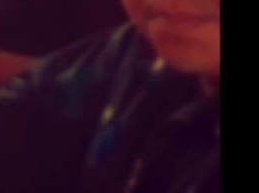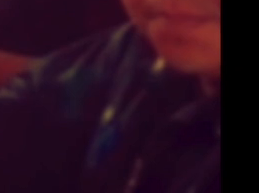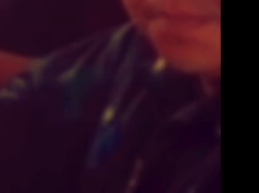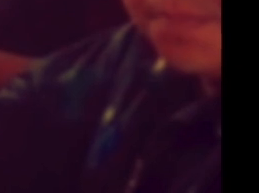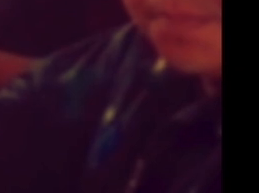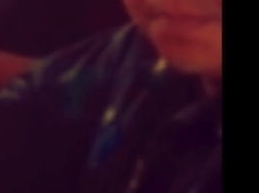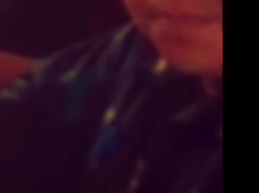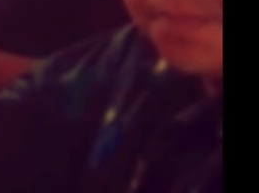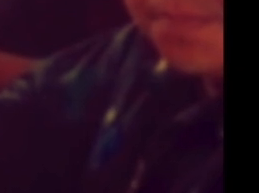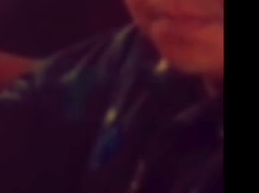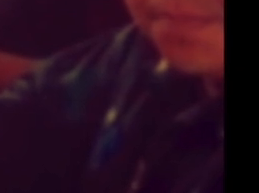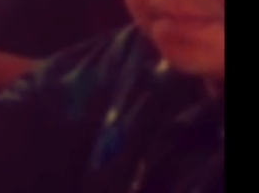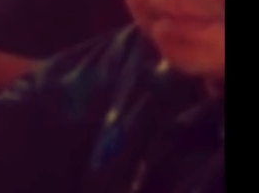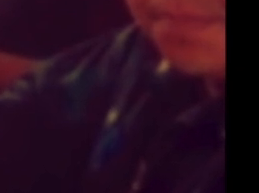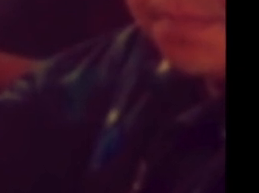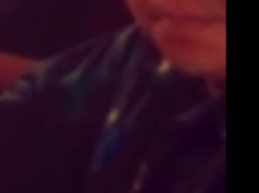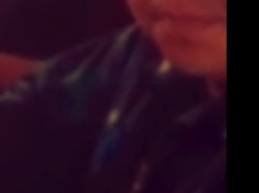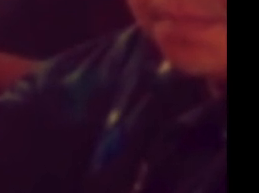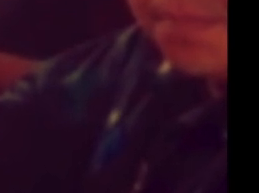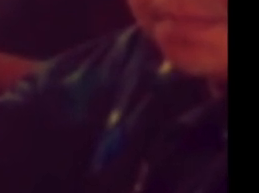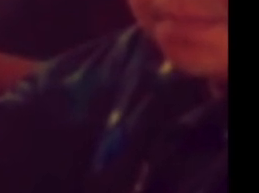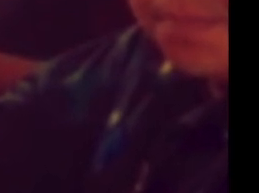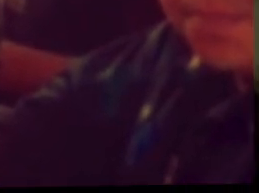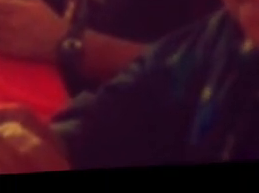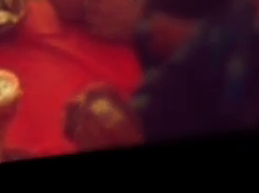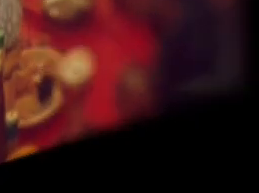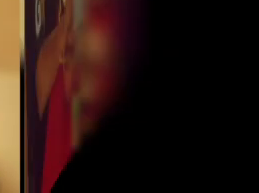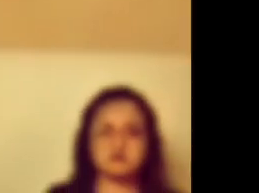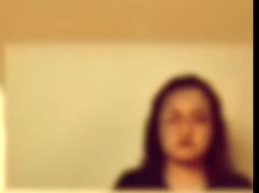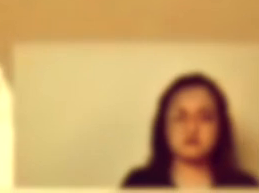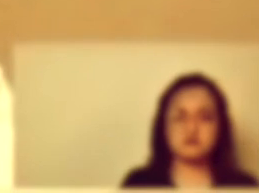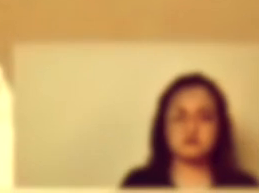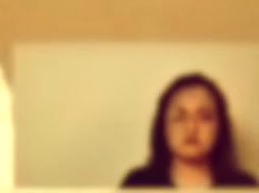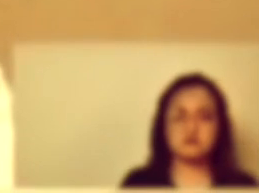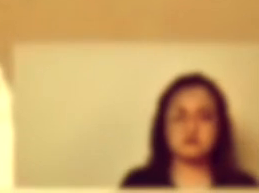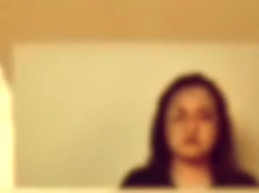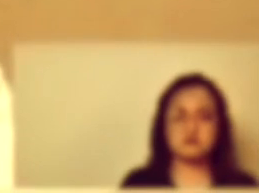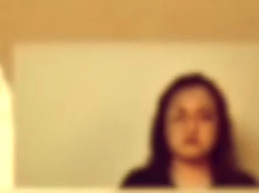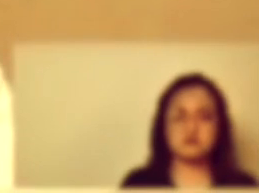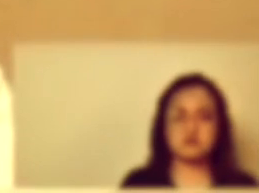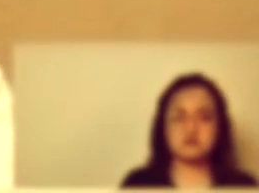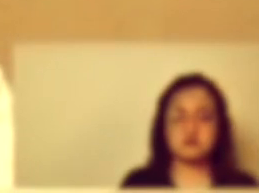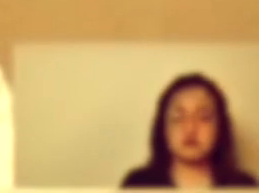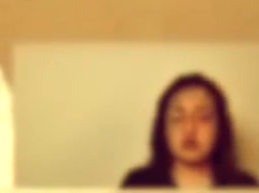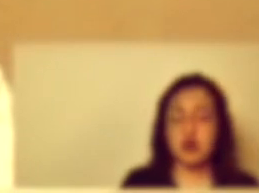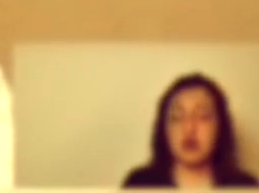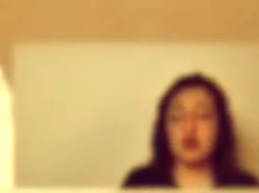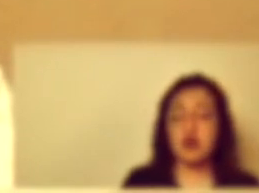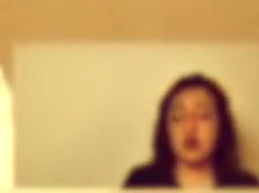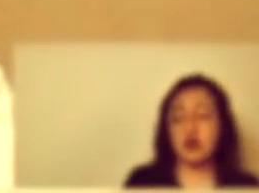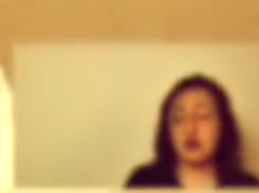morenista de Puebla, Luis Miguel Barbosa, sentenció. Recientemente, un